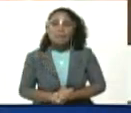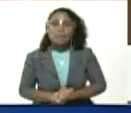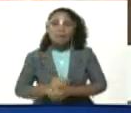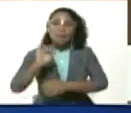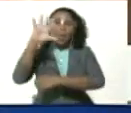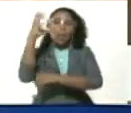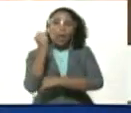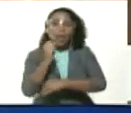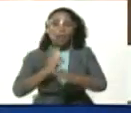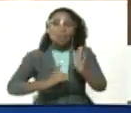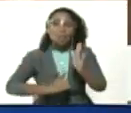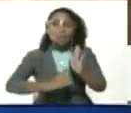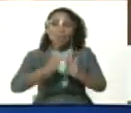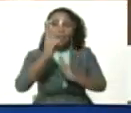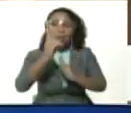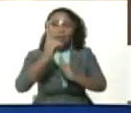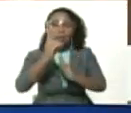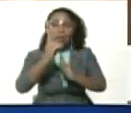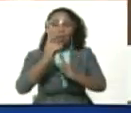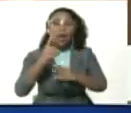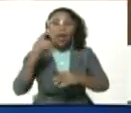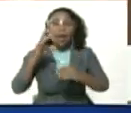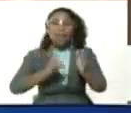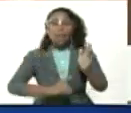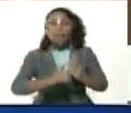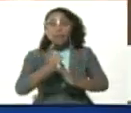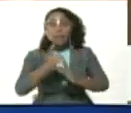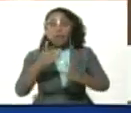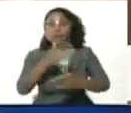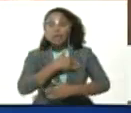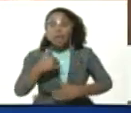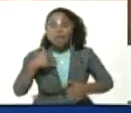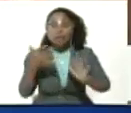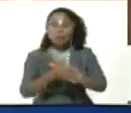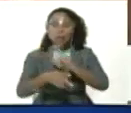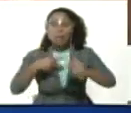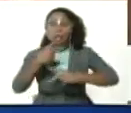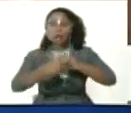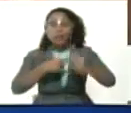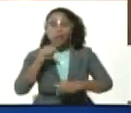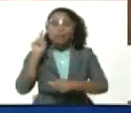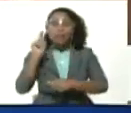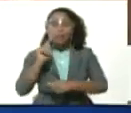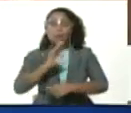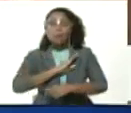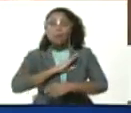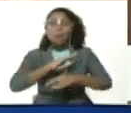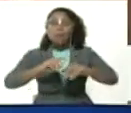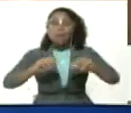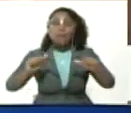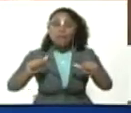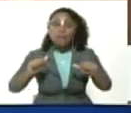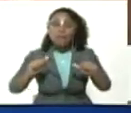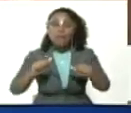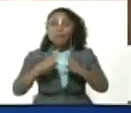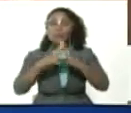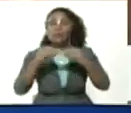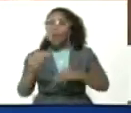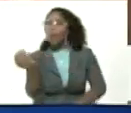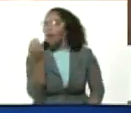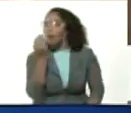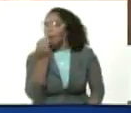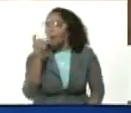lograr el desarrollo, que aspire al desarrollo, tiene que producir en su tierra todos los alimentos